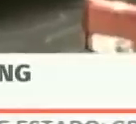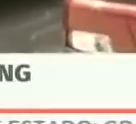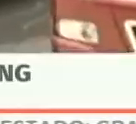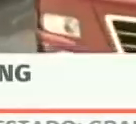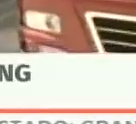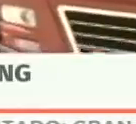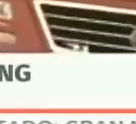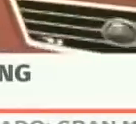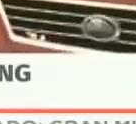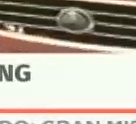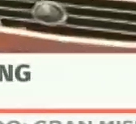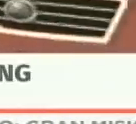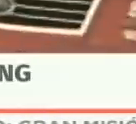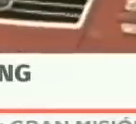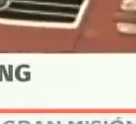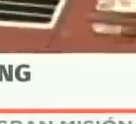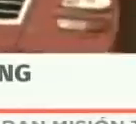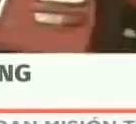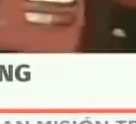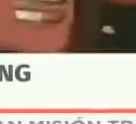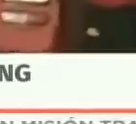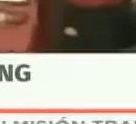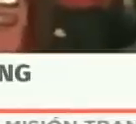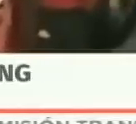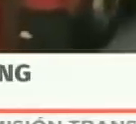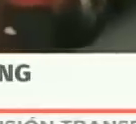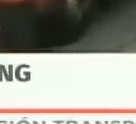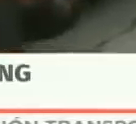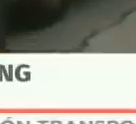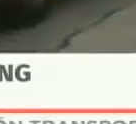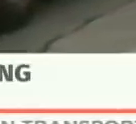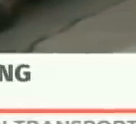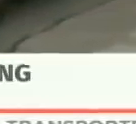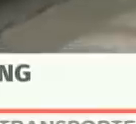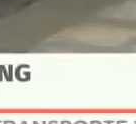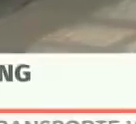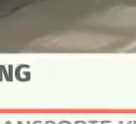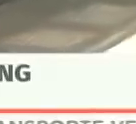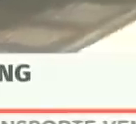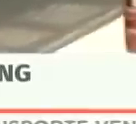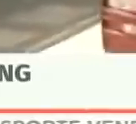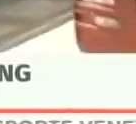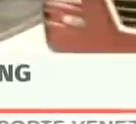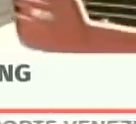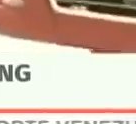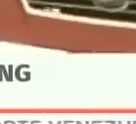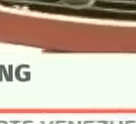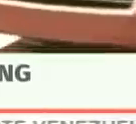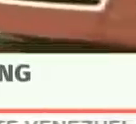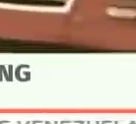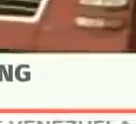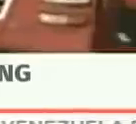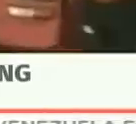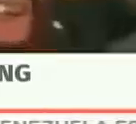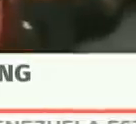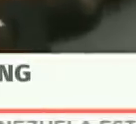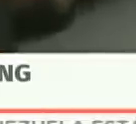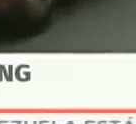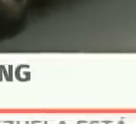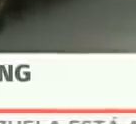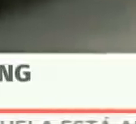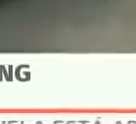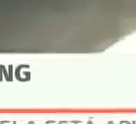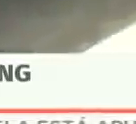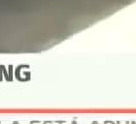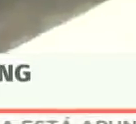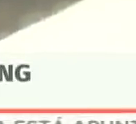bien lo ha ordenado, de esta gran cantidad de autobuses distribuidos de la siguiente manera: La Guaira, Caracas, Miranda,